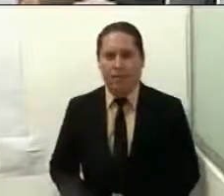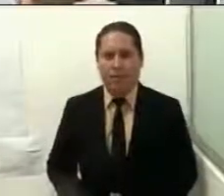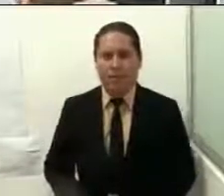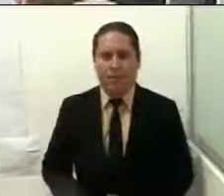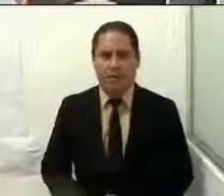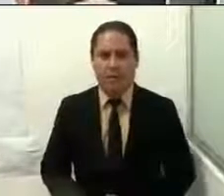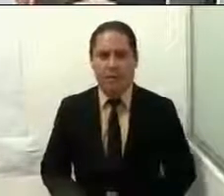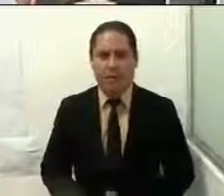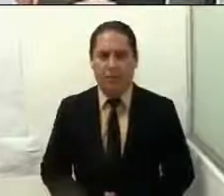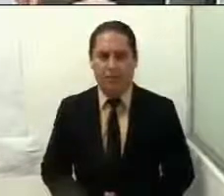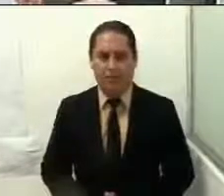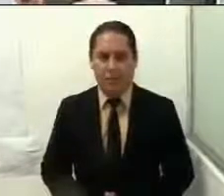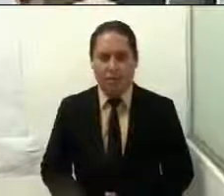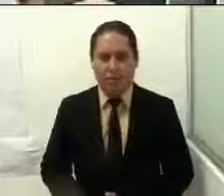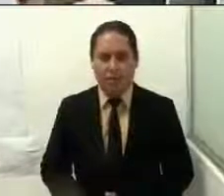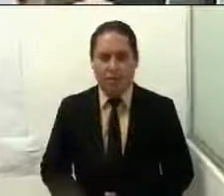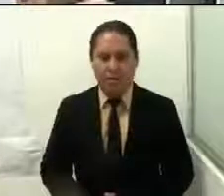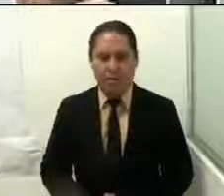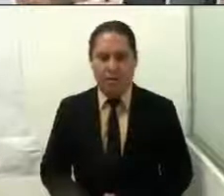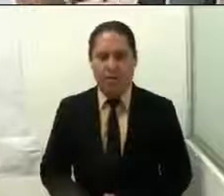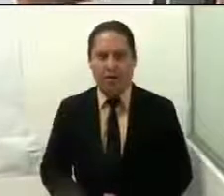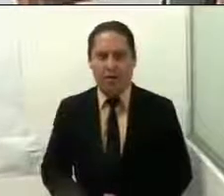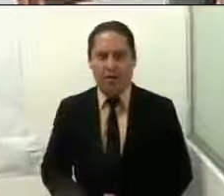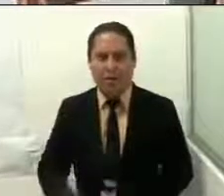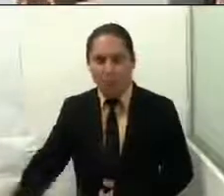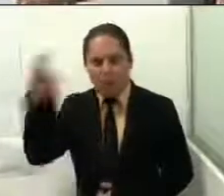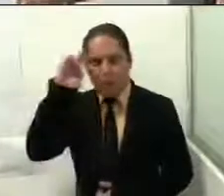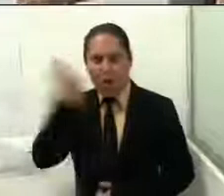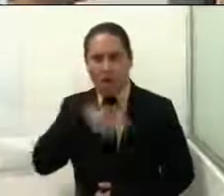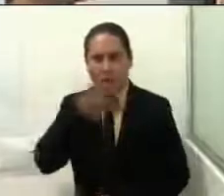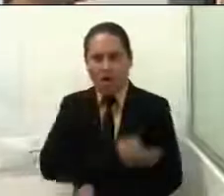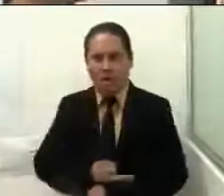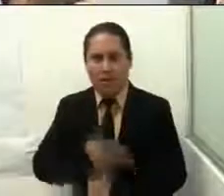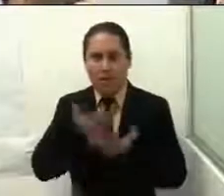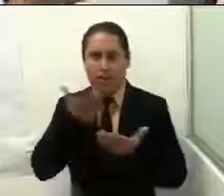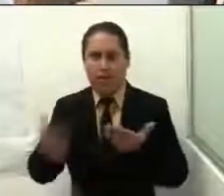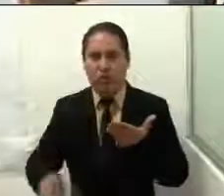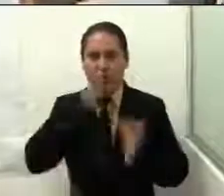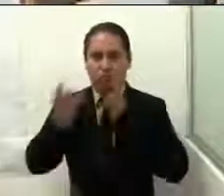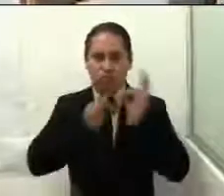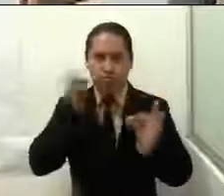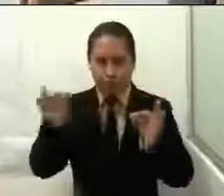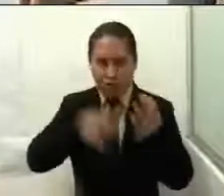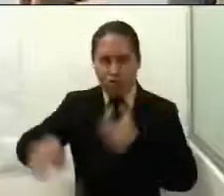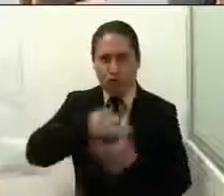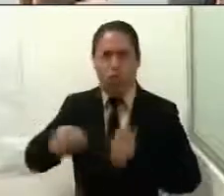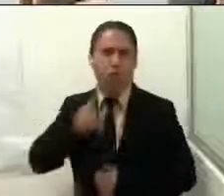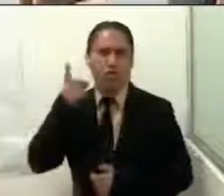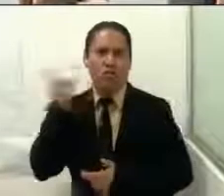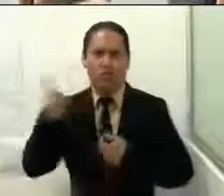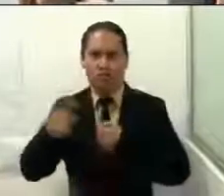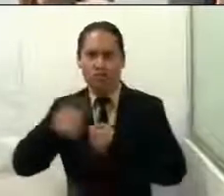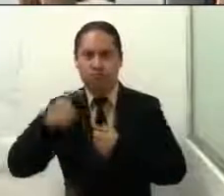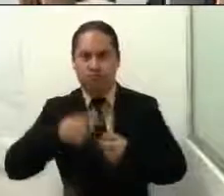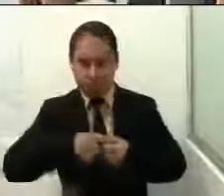suriel ramírez lópez ay con un diputado presidente gracias diputada secretaria habiendo con un